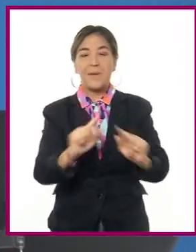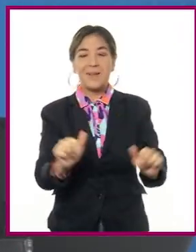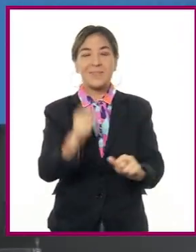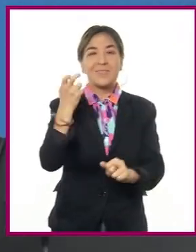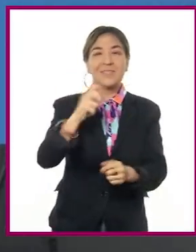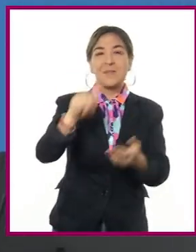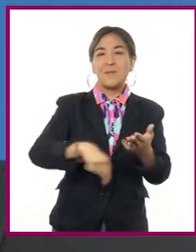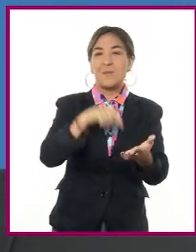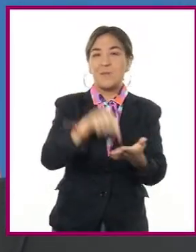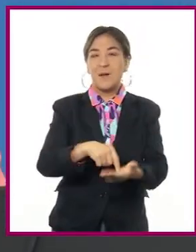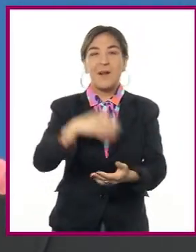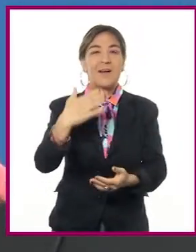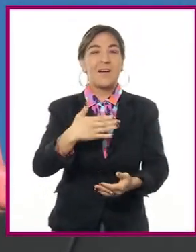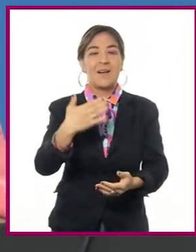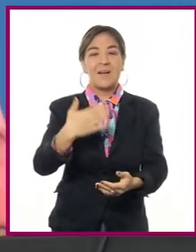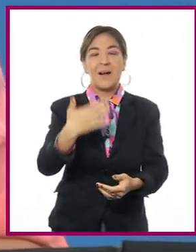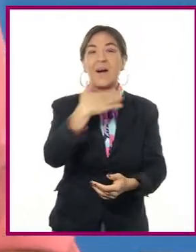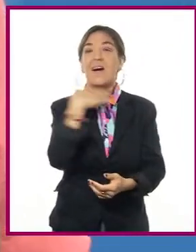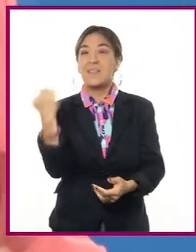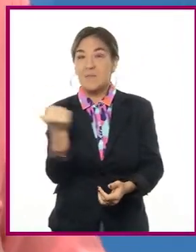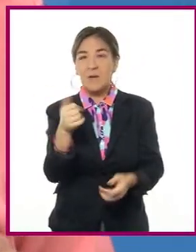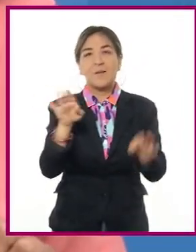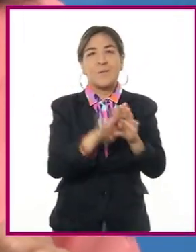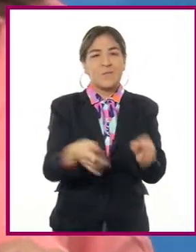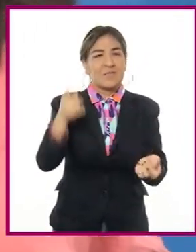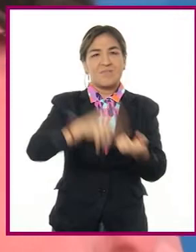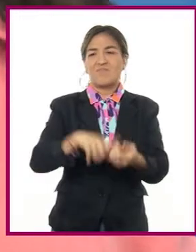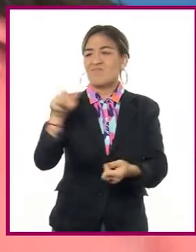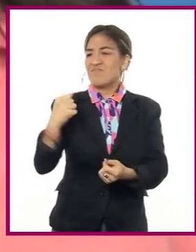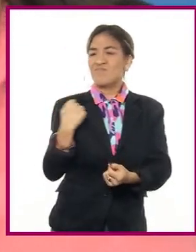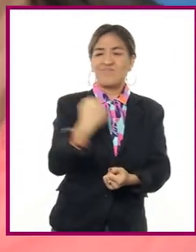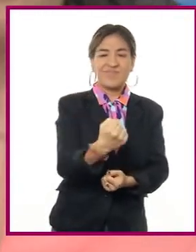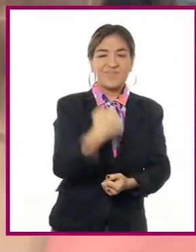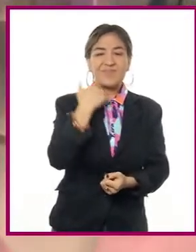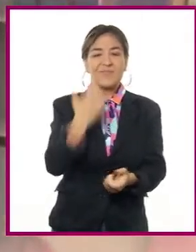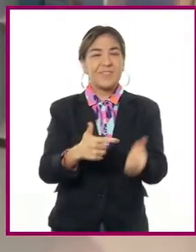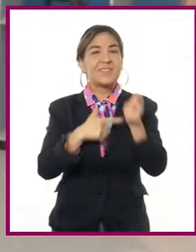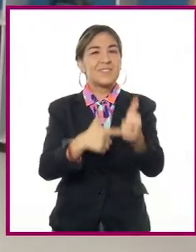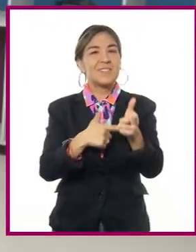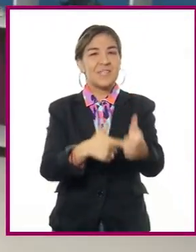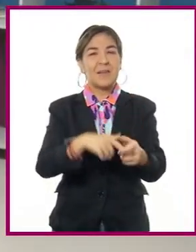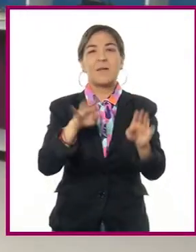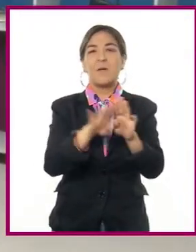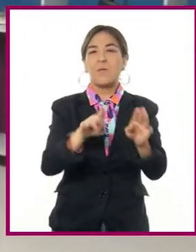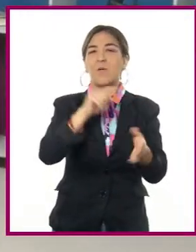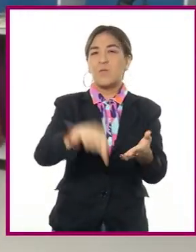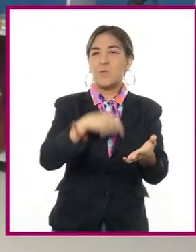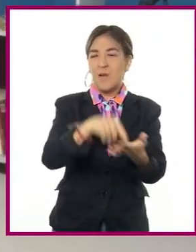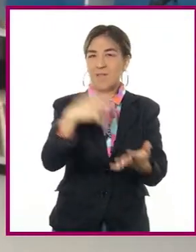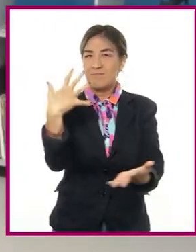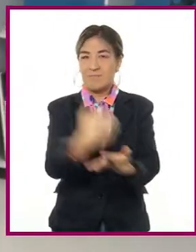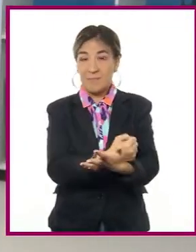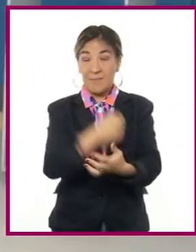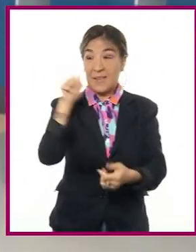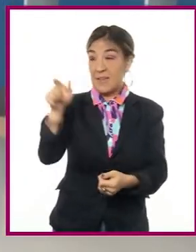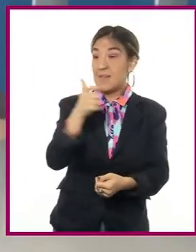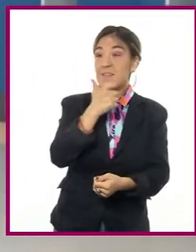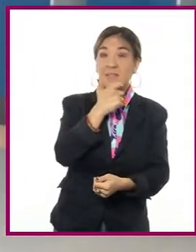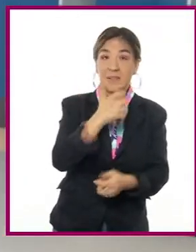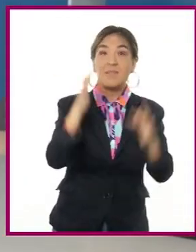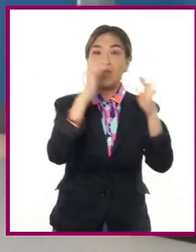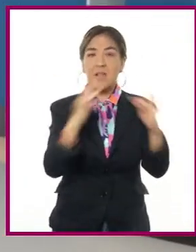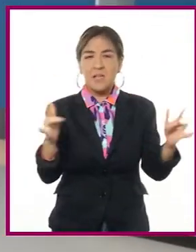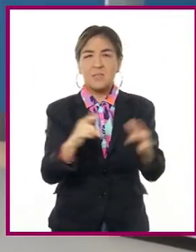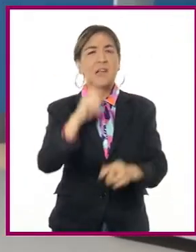Alemania existía el deseo imperialista de continuar sus conquistas. Y por parte de Francia e Inglaterra, el